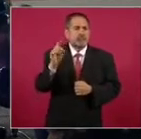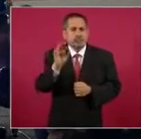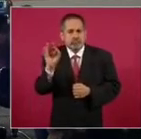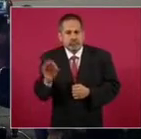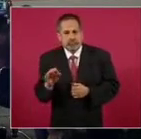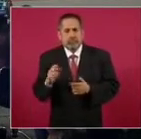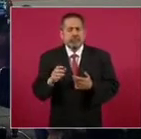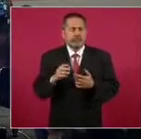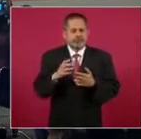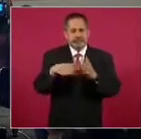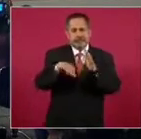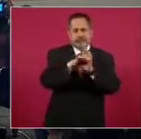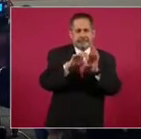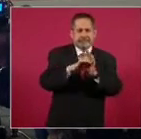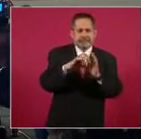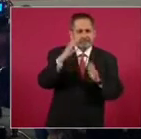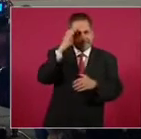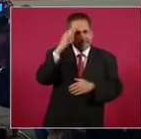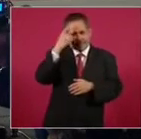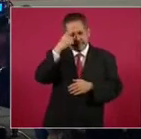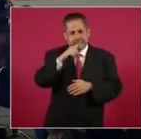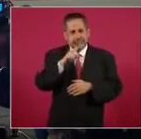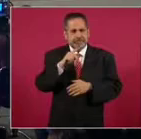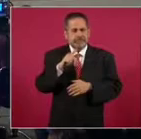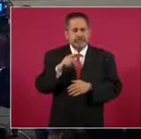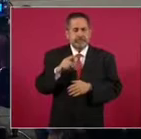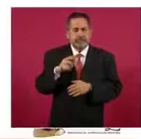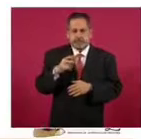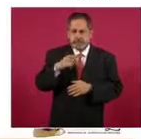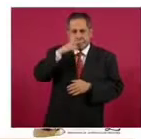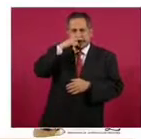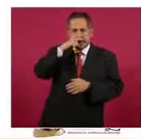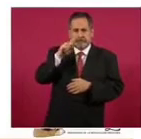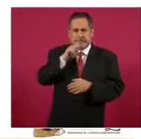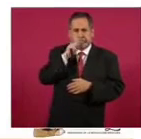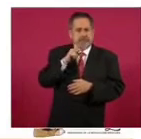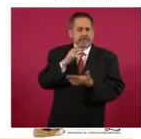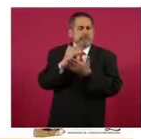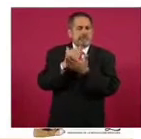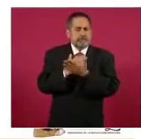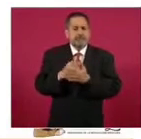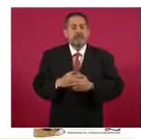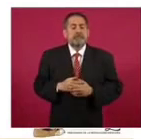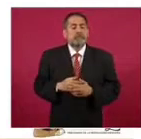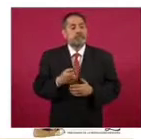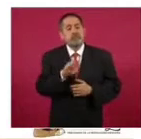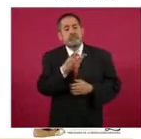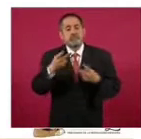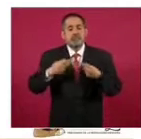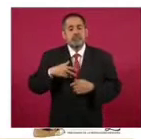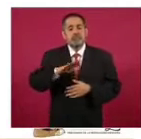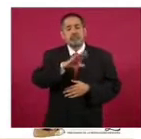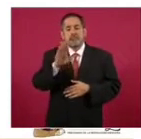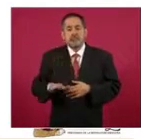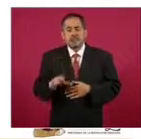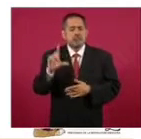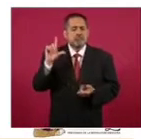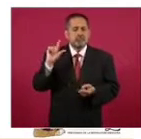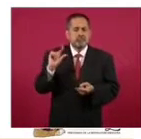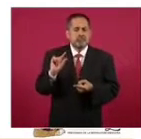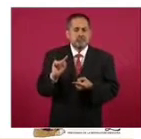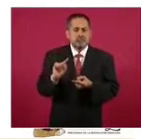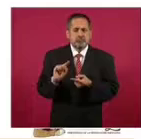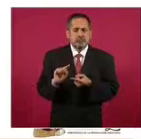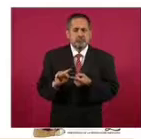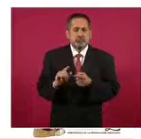camas generales y de, con ventilador, pero sobre todo que ya pasamos a una mortalidad mínima en donde hemos tenido